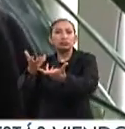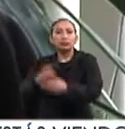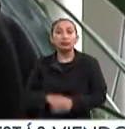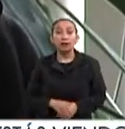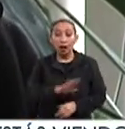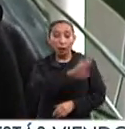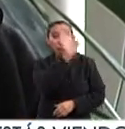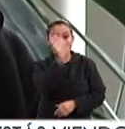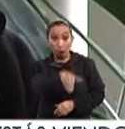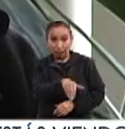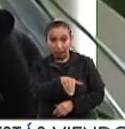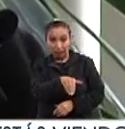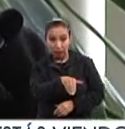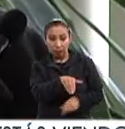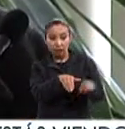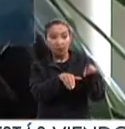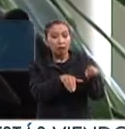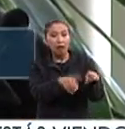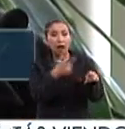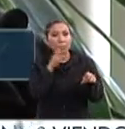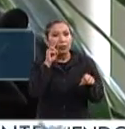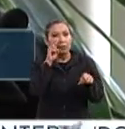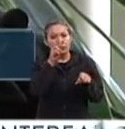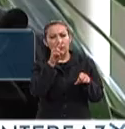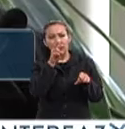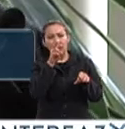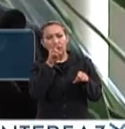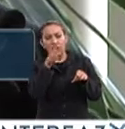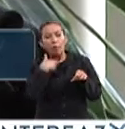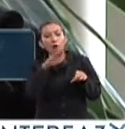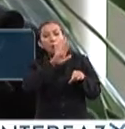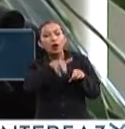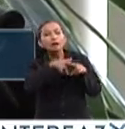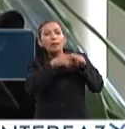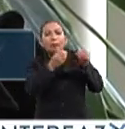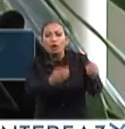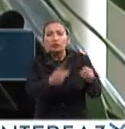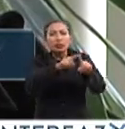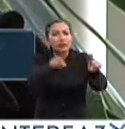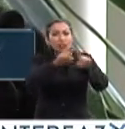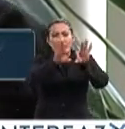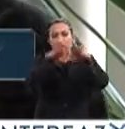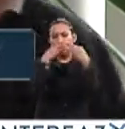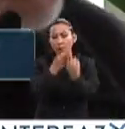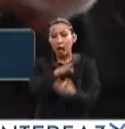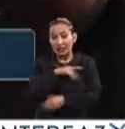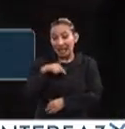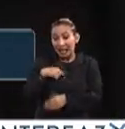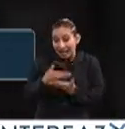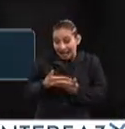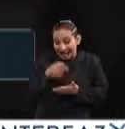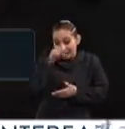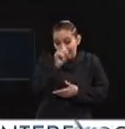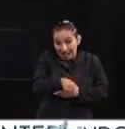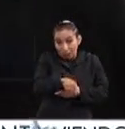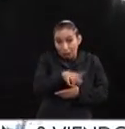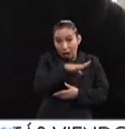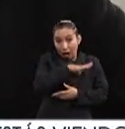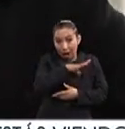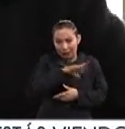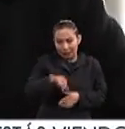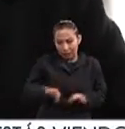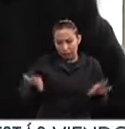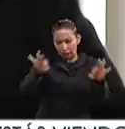La muerte pues se alcanzaba a través de muchas maneras. Y aquí viene algo